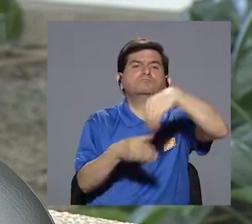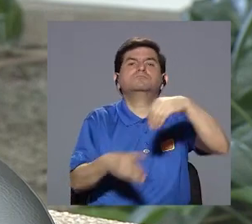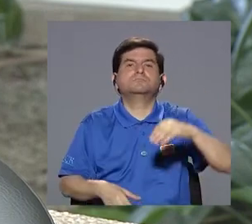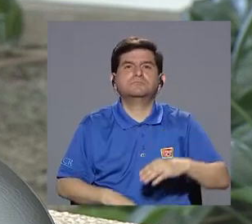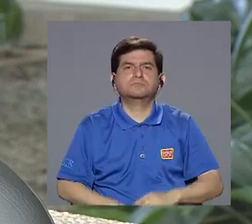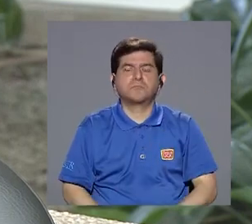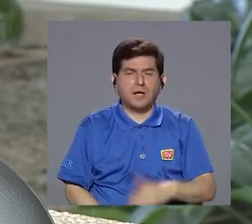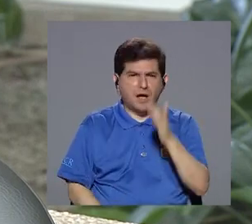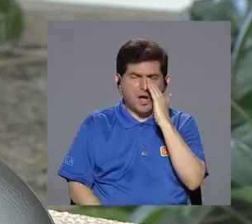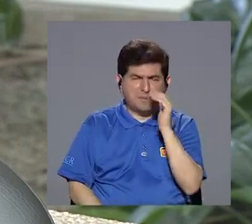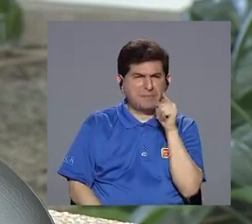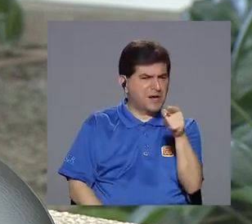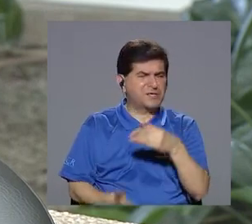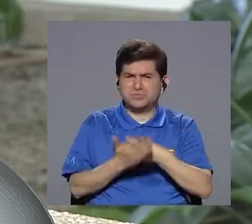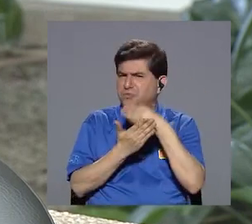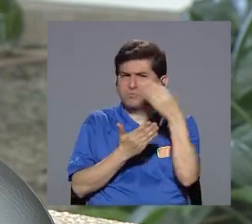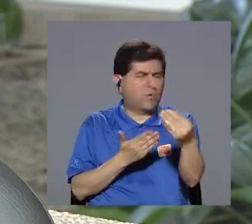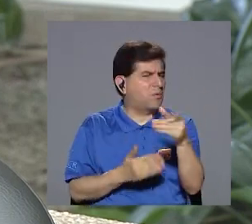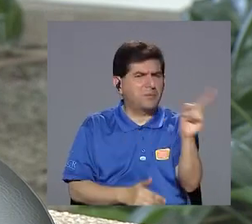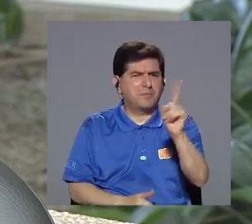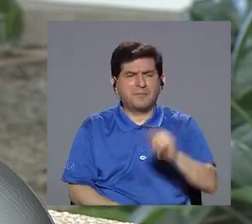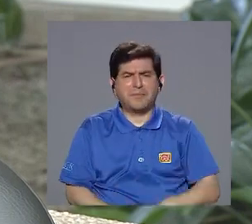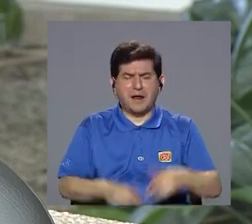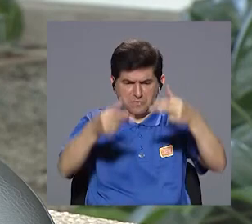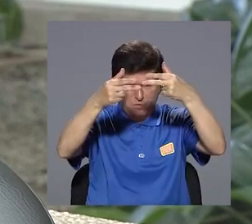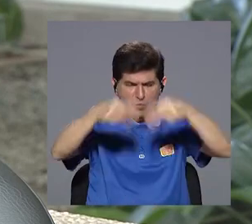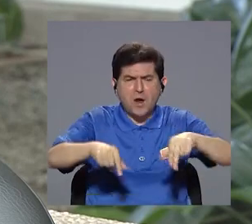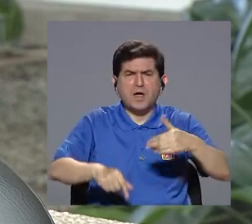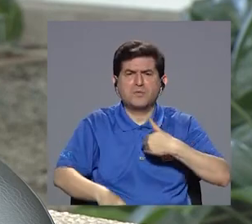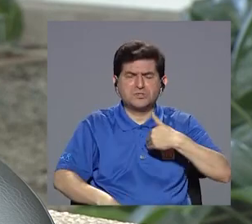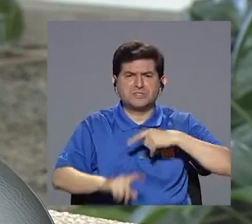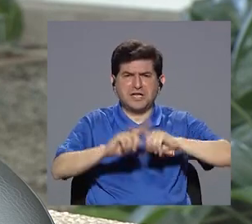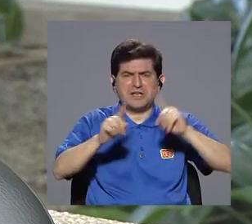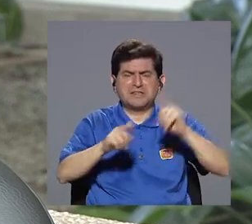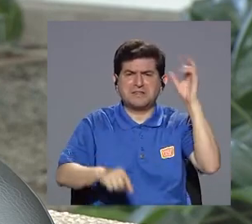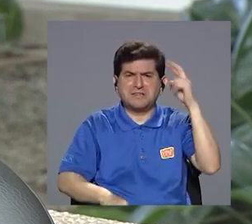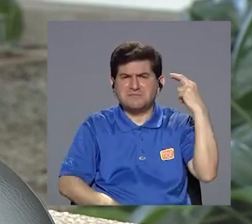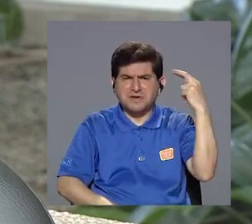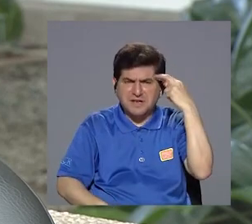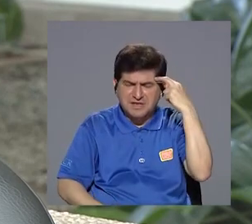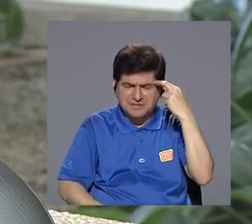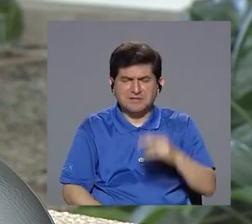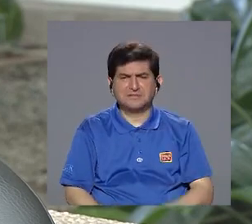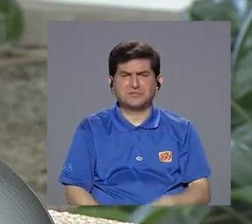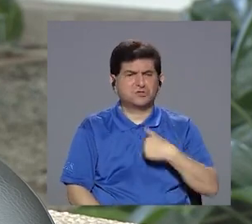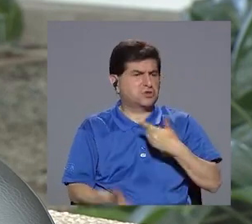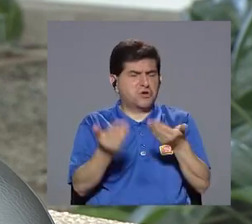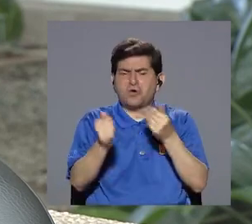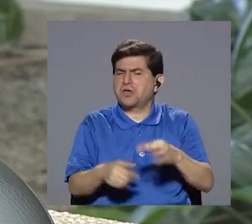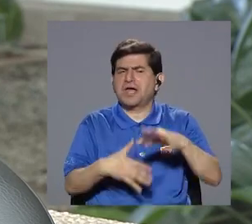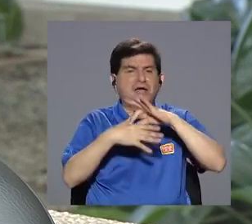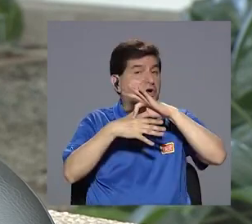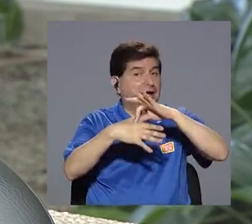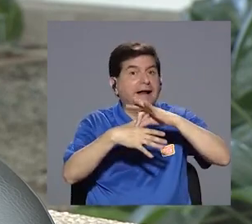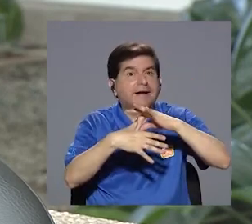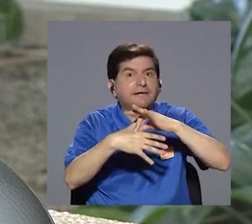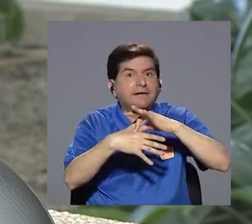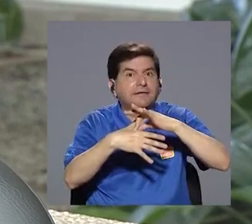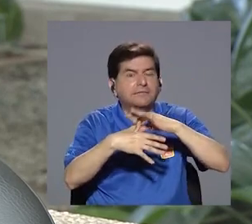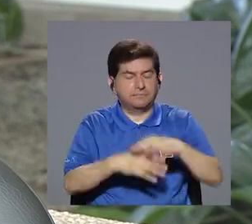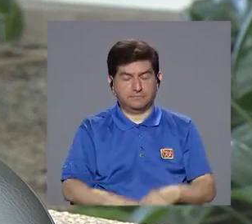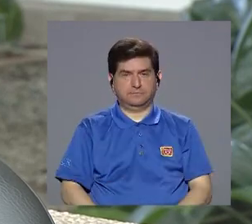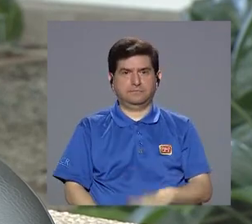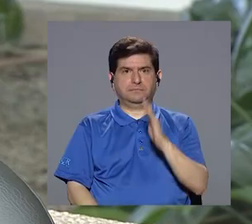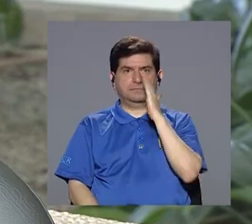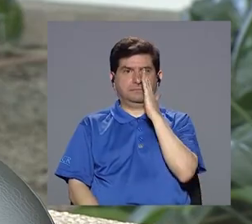esto. Mamá, no deberíamos de consumir este tipo de huevos por estas y estas y estas razones. No quiero carne.